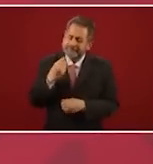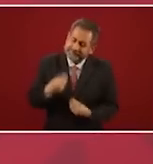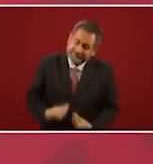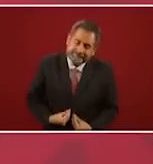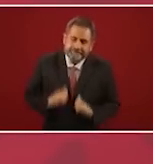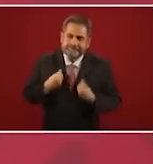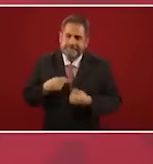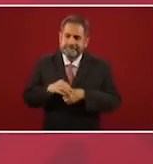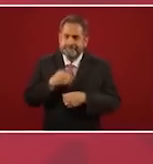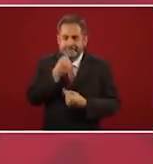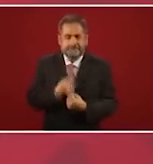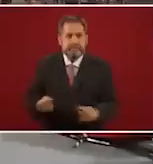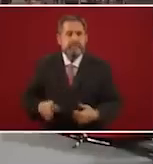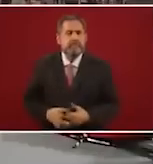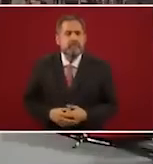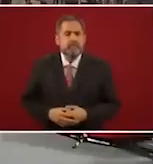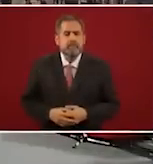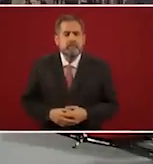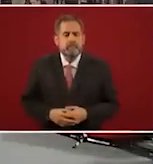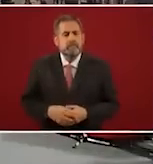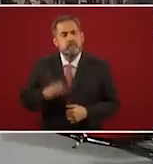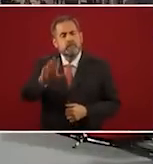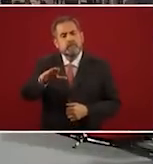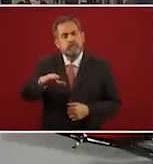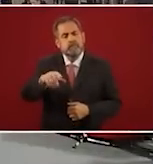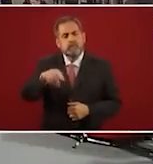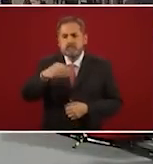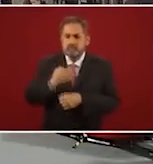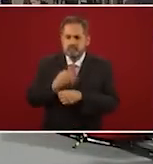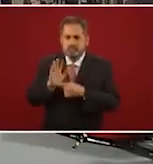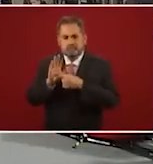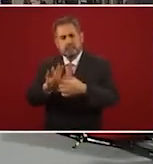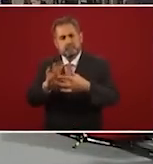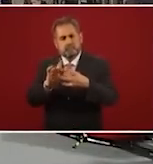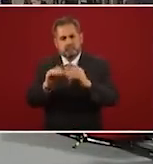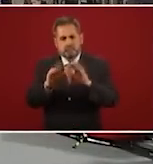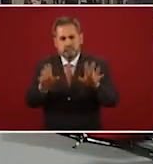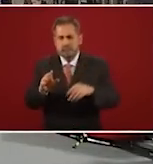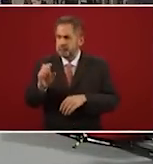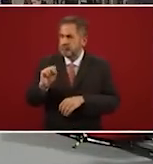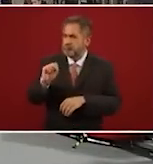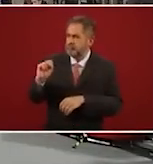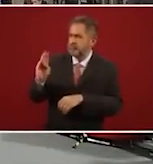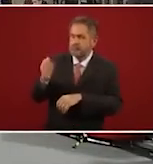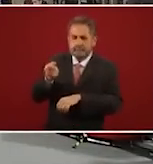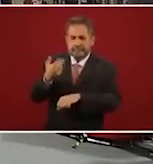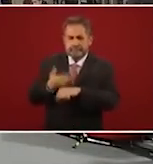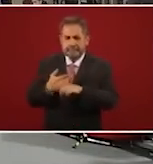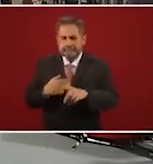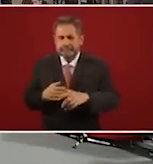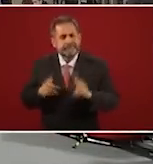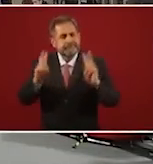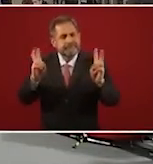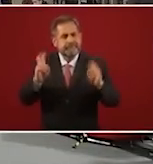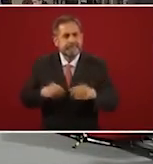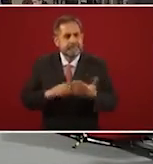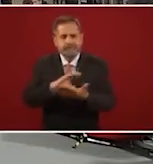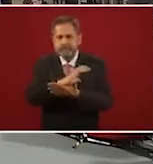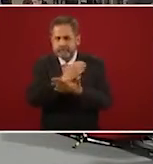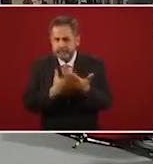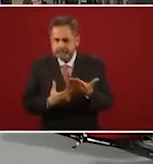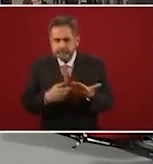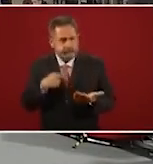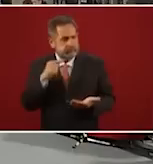los niños. Señor presidente, aquí se ha expuesto, usted lo ha expuesto el subsecretario, el tema de los contratos